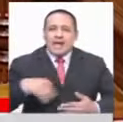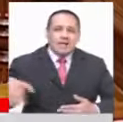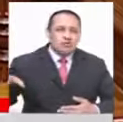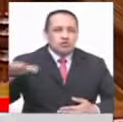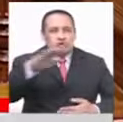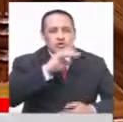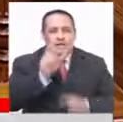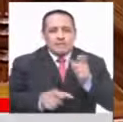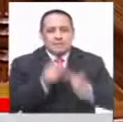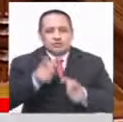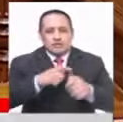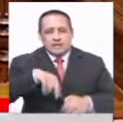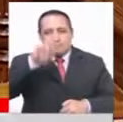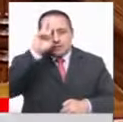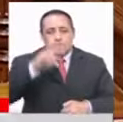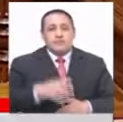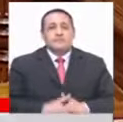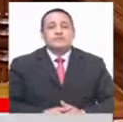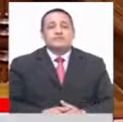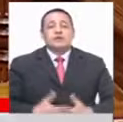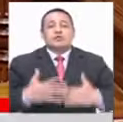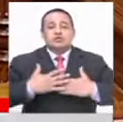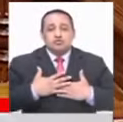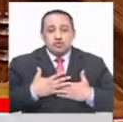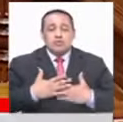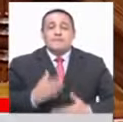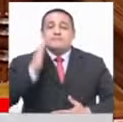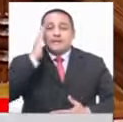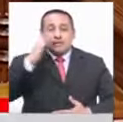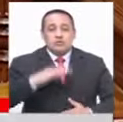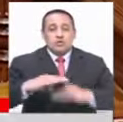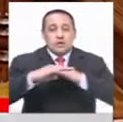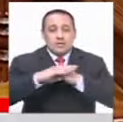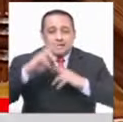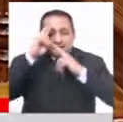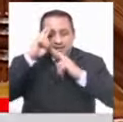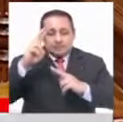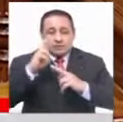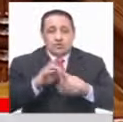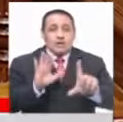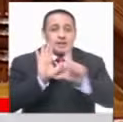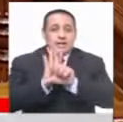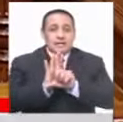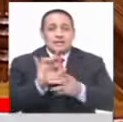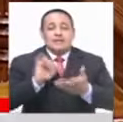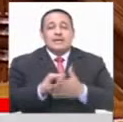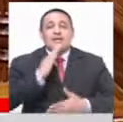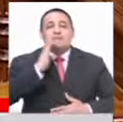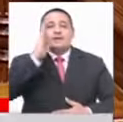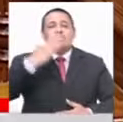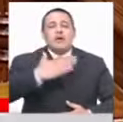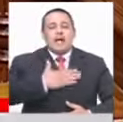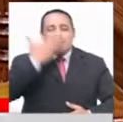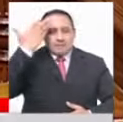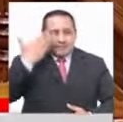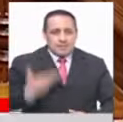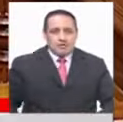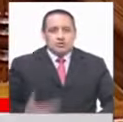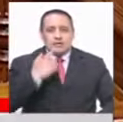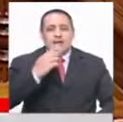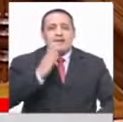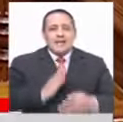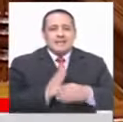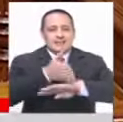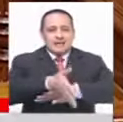pueblo, sometido a las reglas de la democracia que permitieron a un maestro rural llegar a la